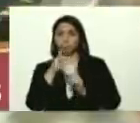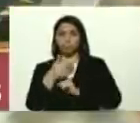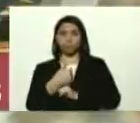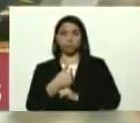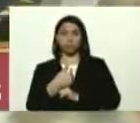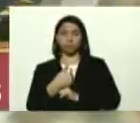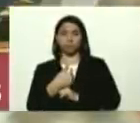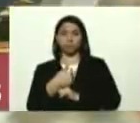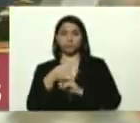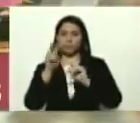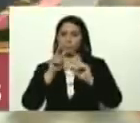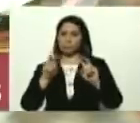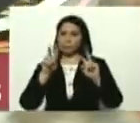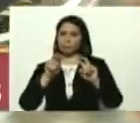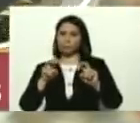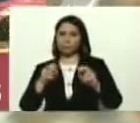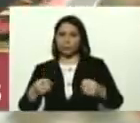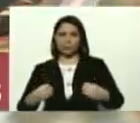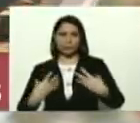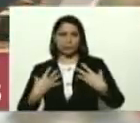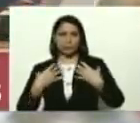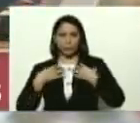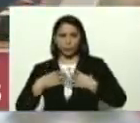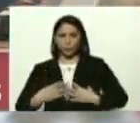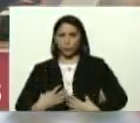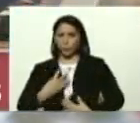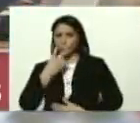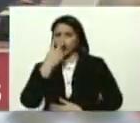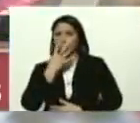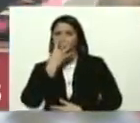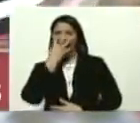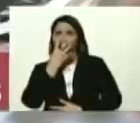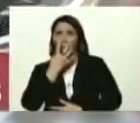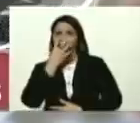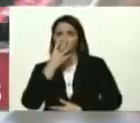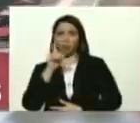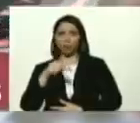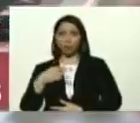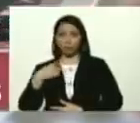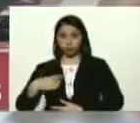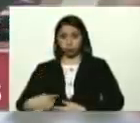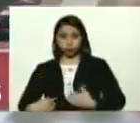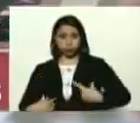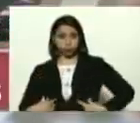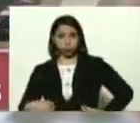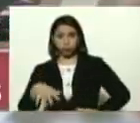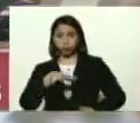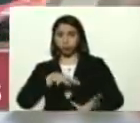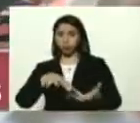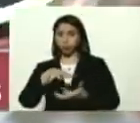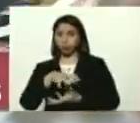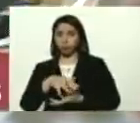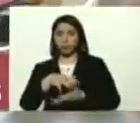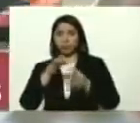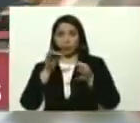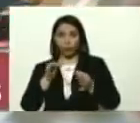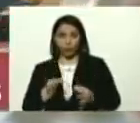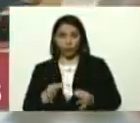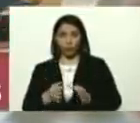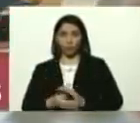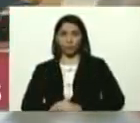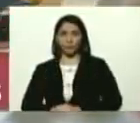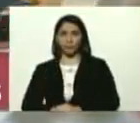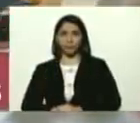el diagnóstico de infección respiratoria aguda, una neumonía bilateral, se confirmó que era